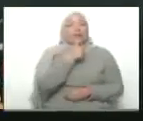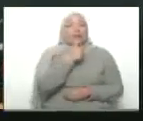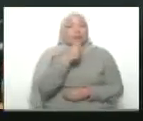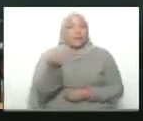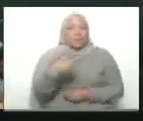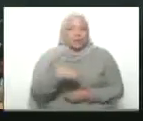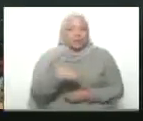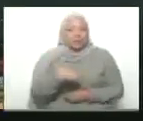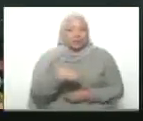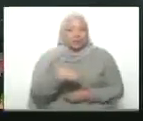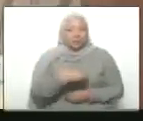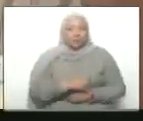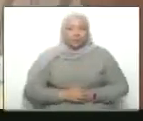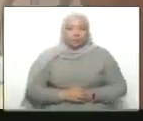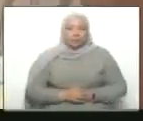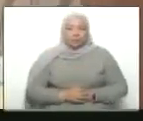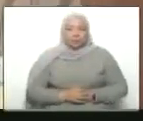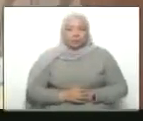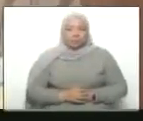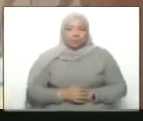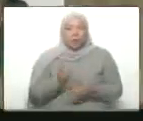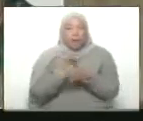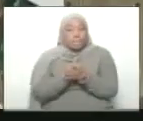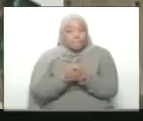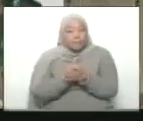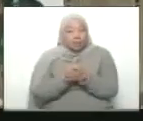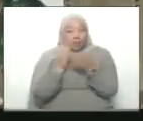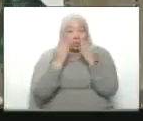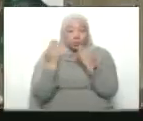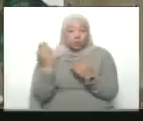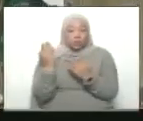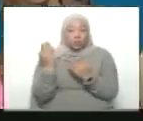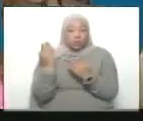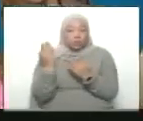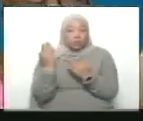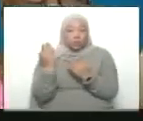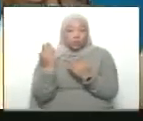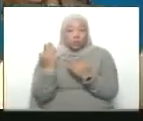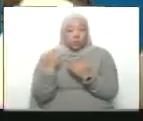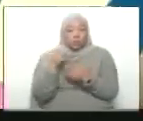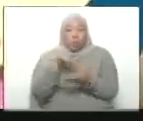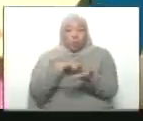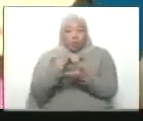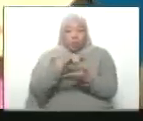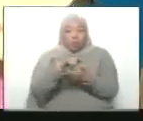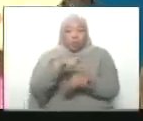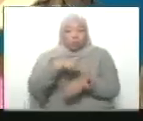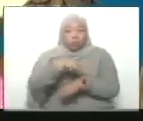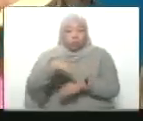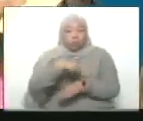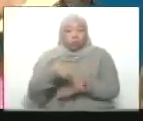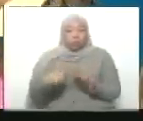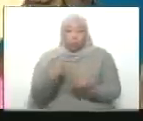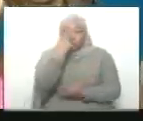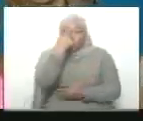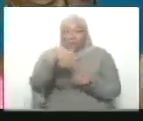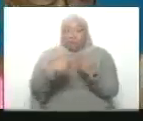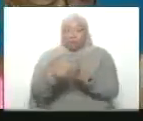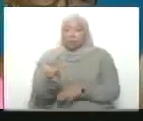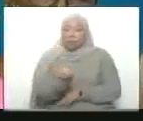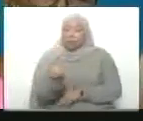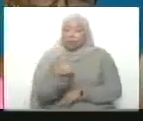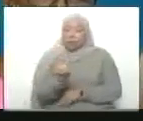Ernesto, por favor. Presidente, le quería decir sobre el amigo Resta que estuvo volando por horas para llegar desde Nepal